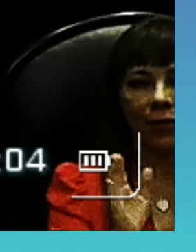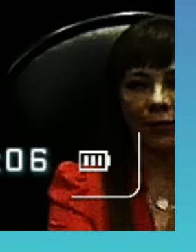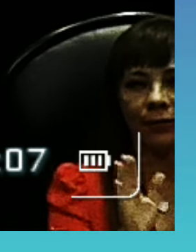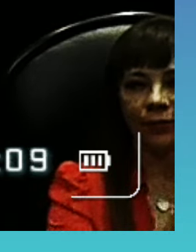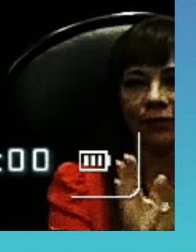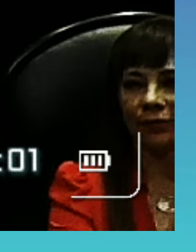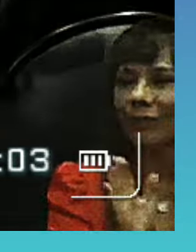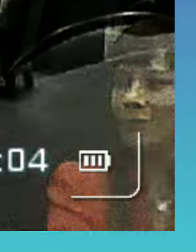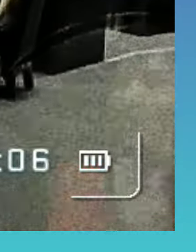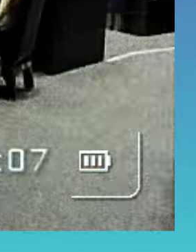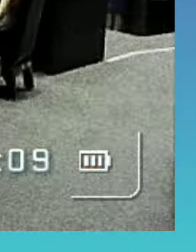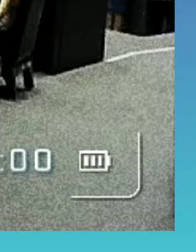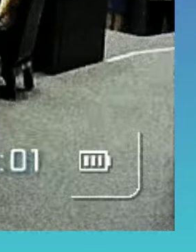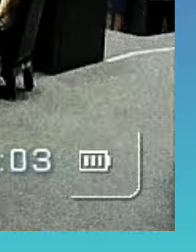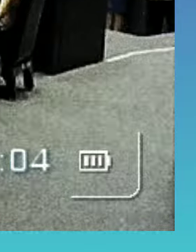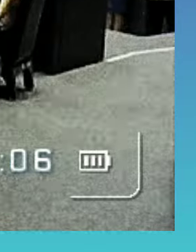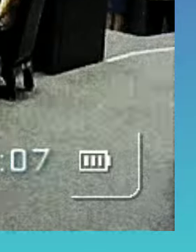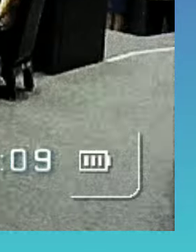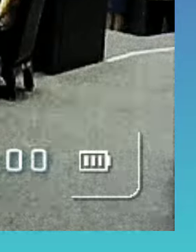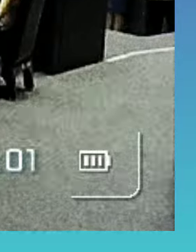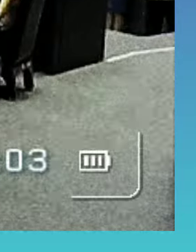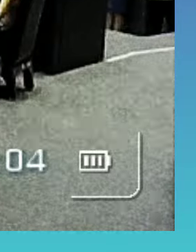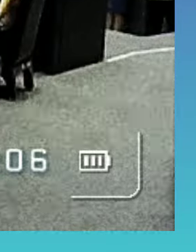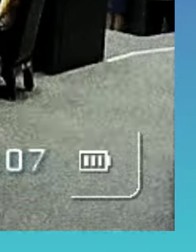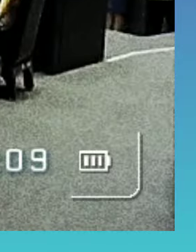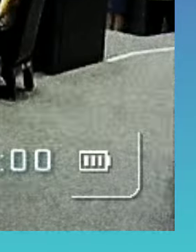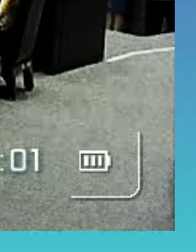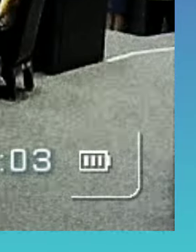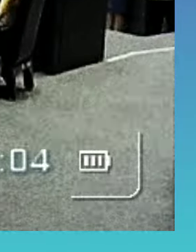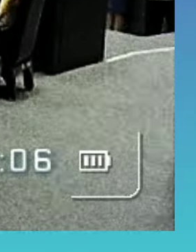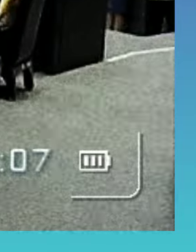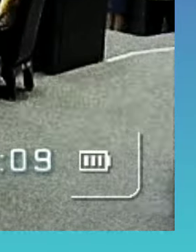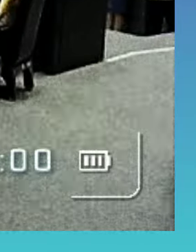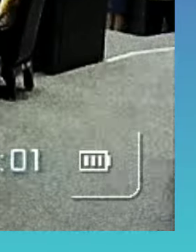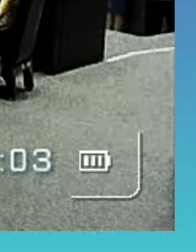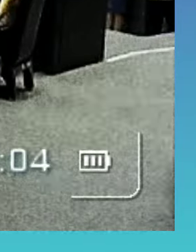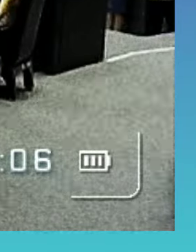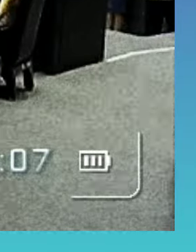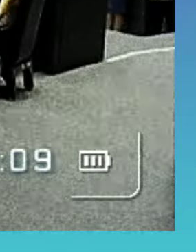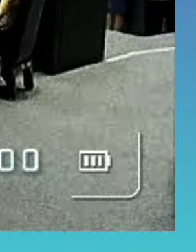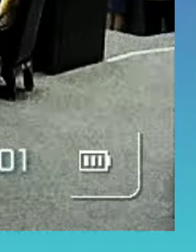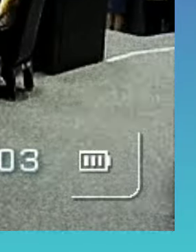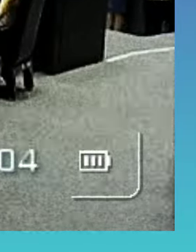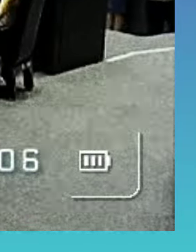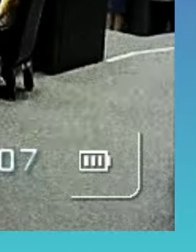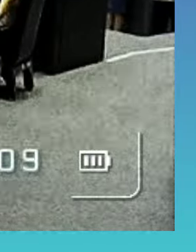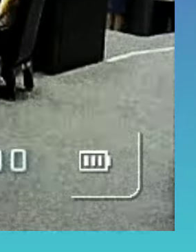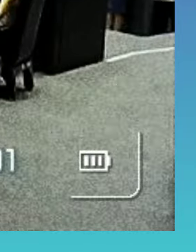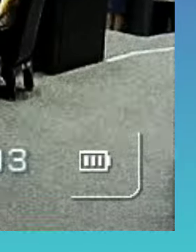junto con todas sus derivaciones y actos posteriores o anteriores.